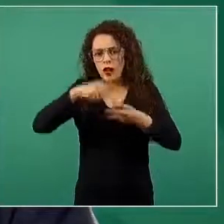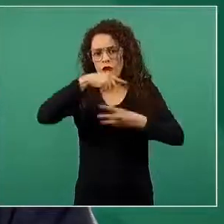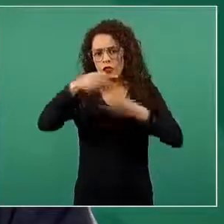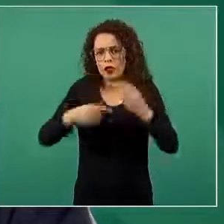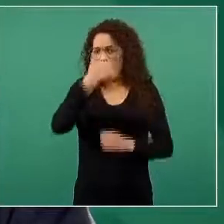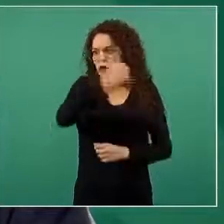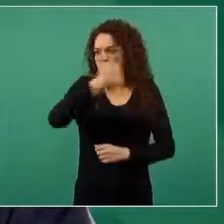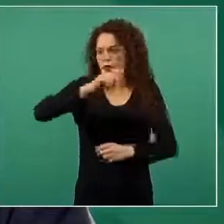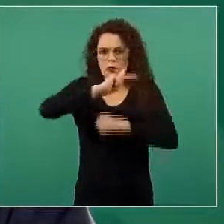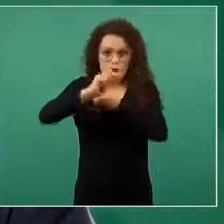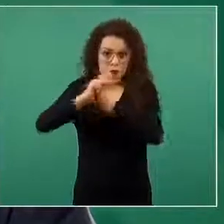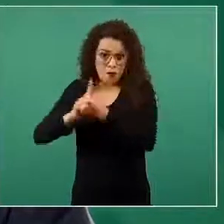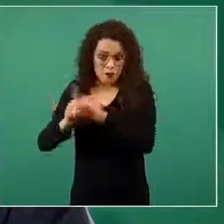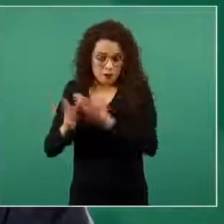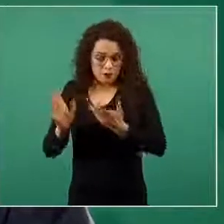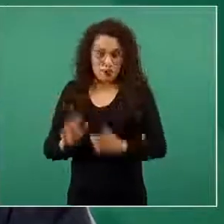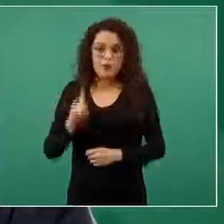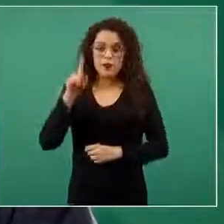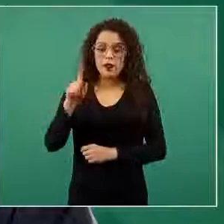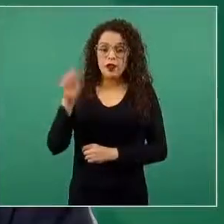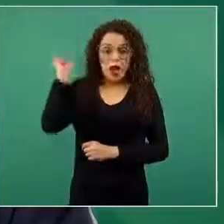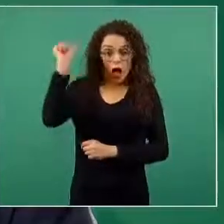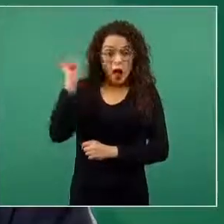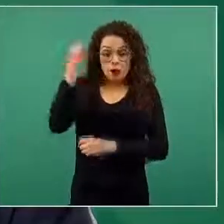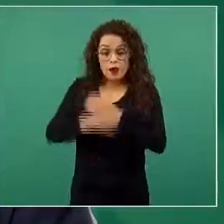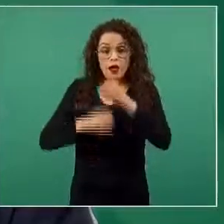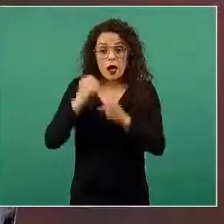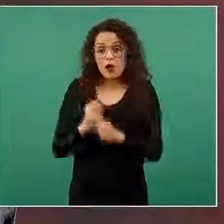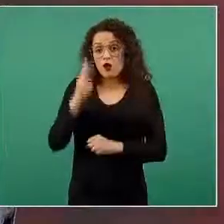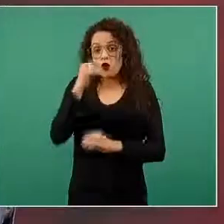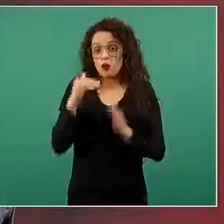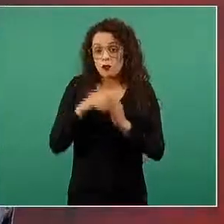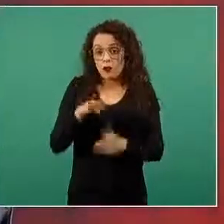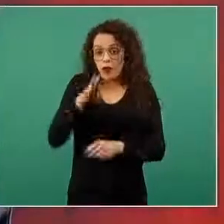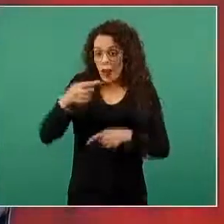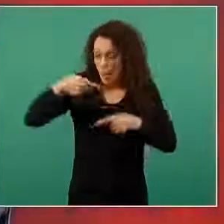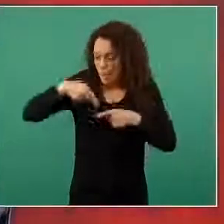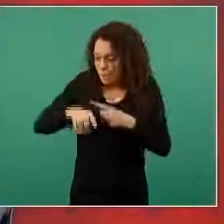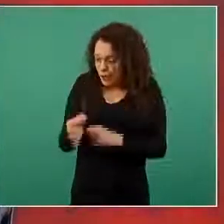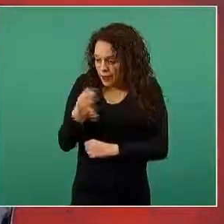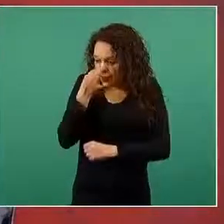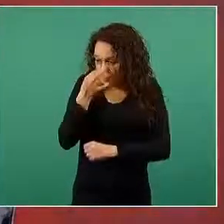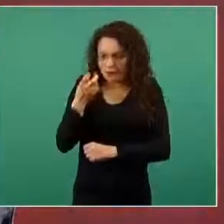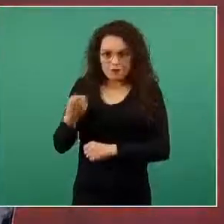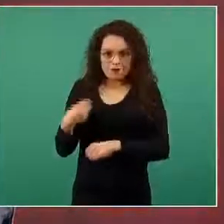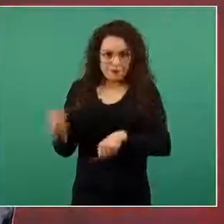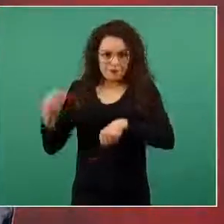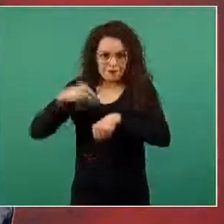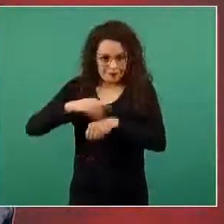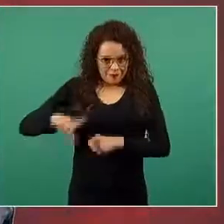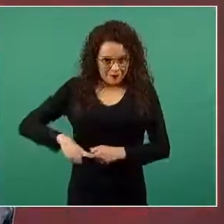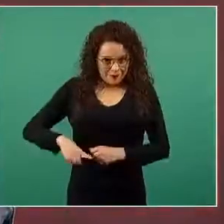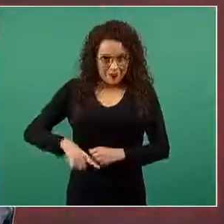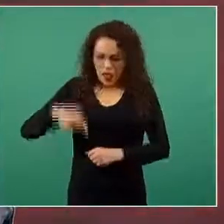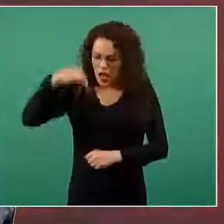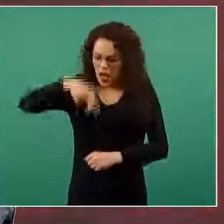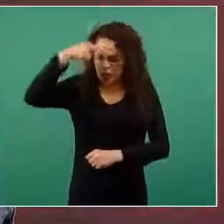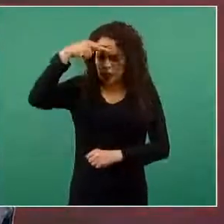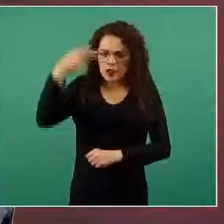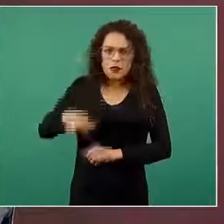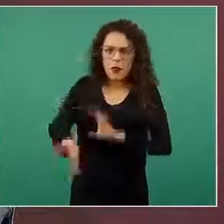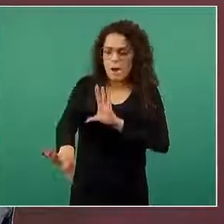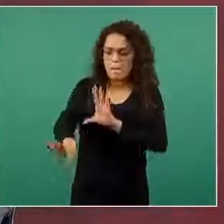abril de 2019, cuando recién empezábamos el sexenio, aquí en México se seleccionó para que